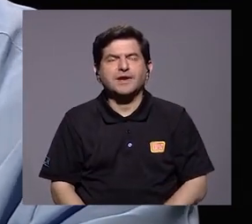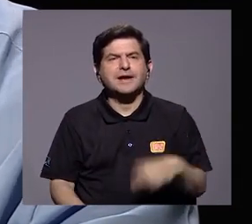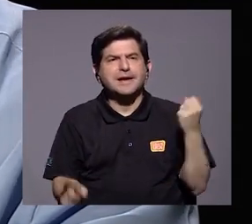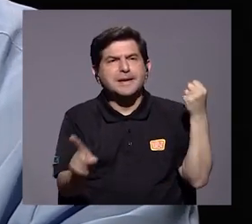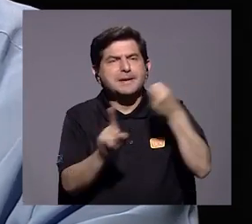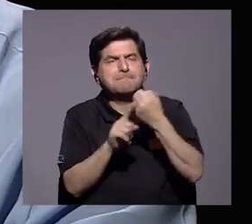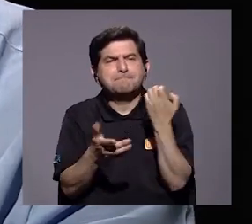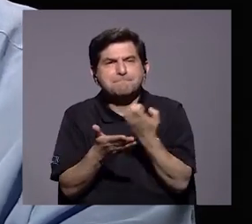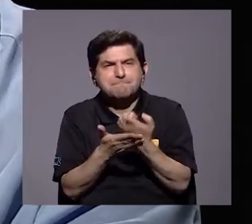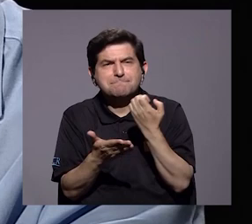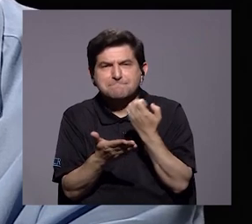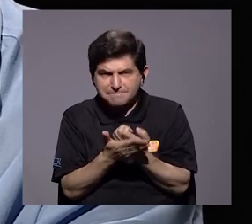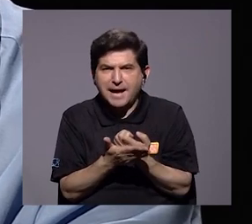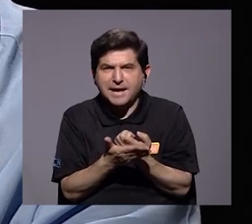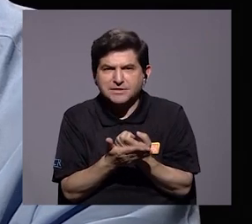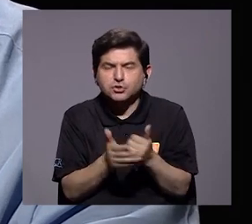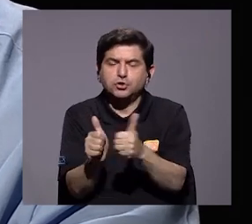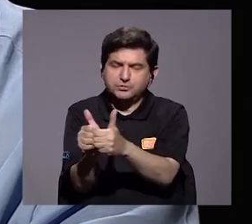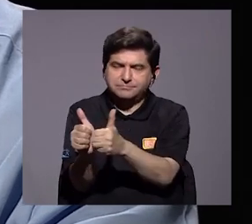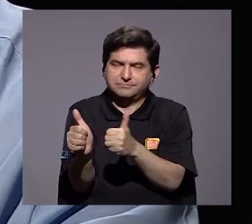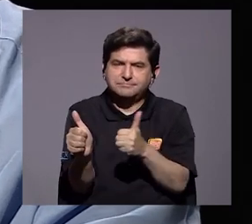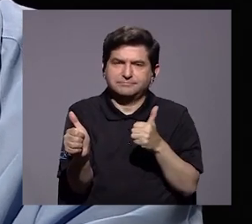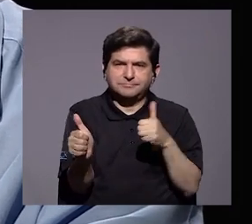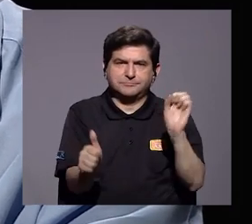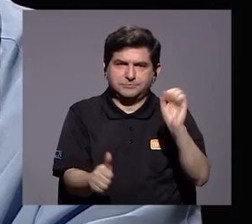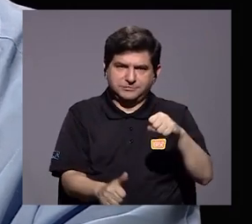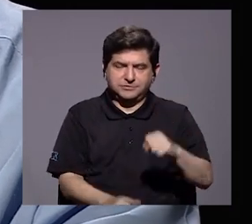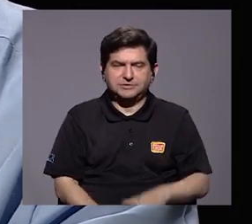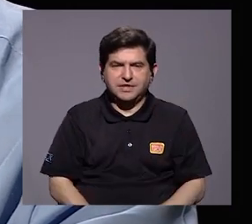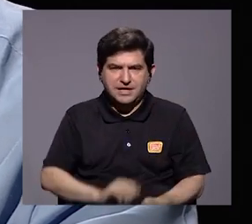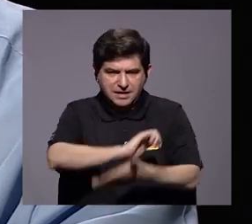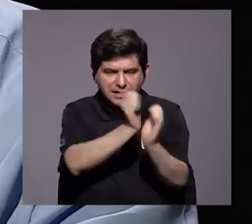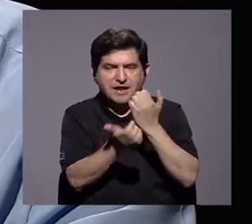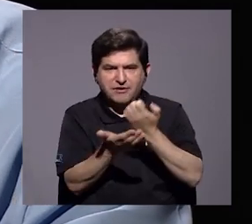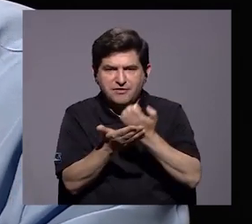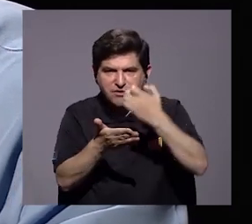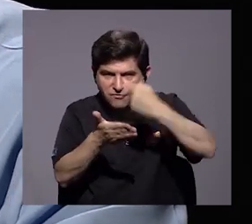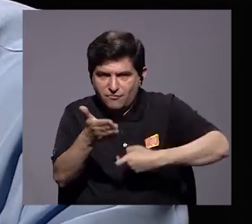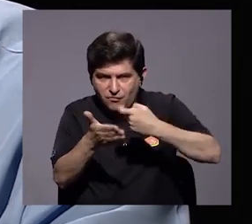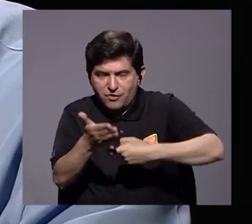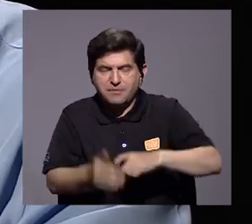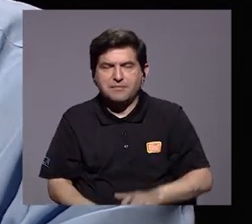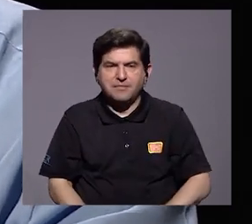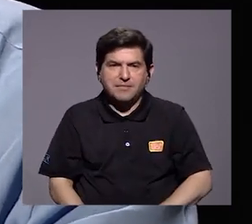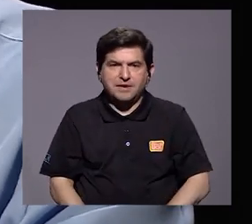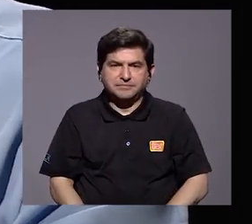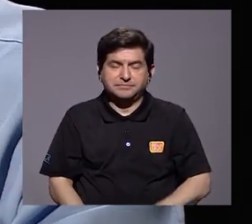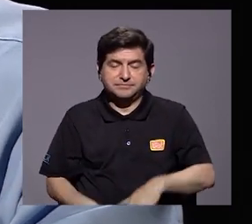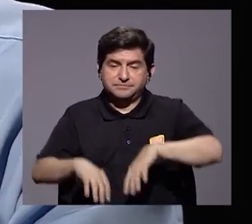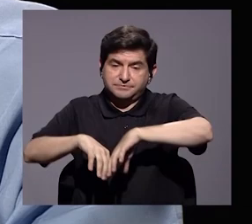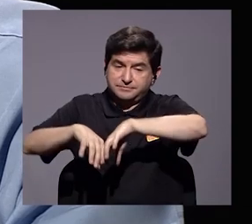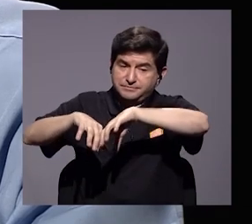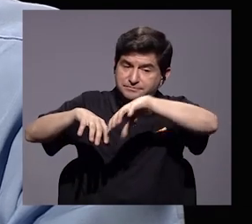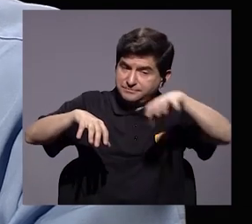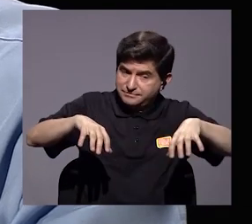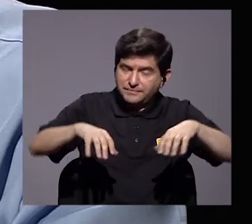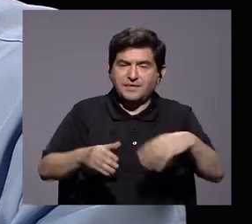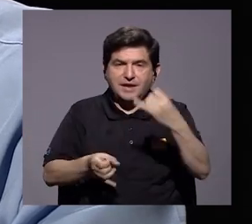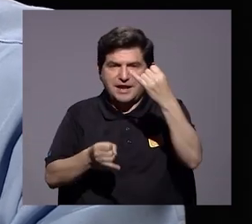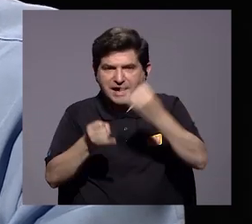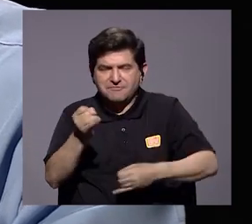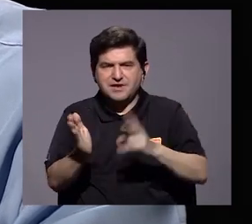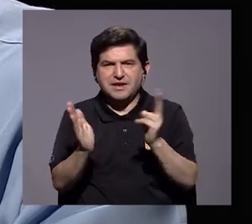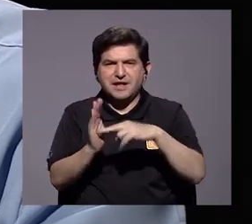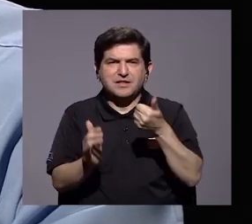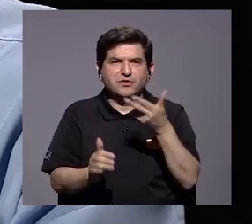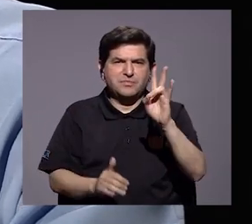el impacto económico es recesivo en de la reforma fiscal por el otro lado hacia